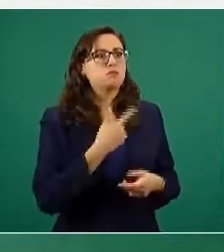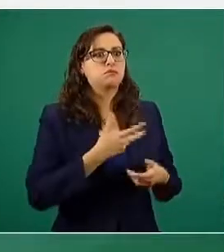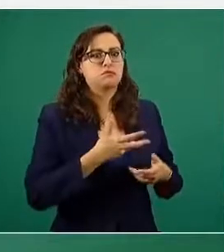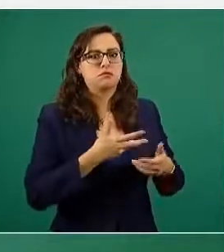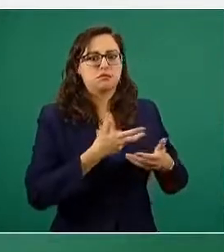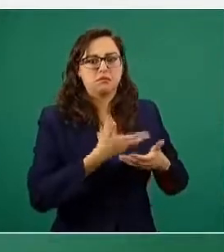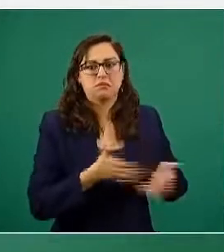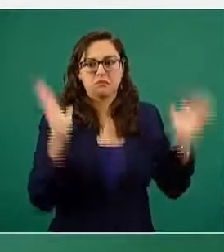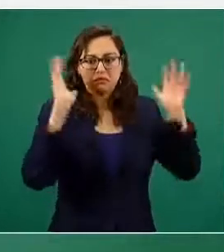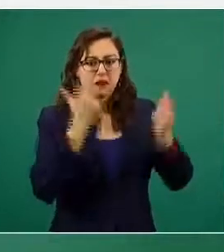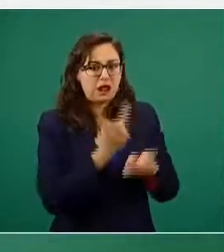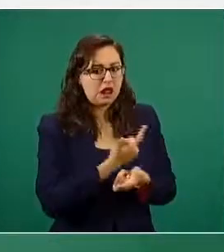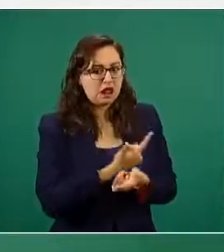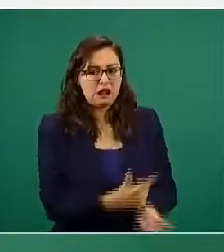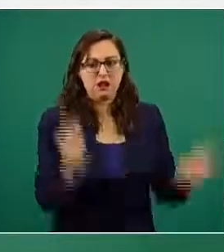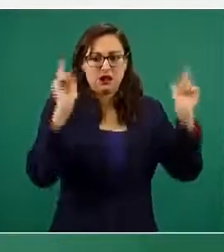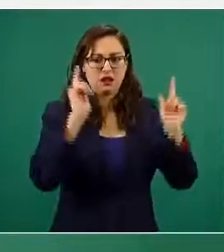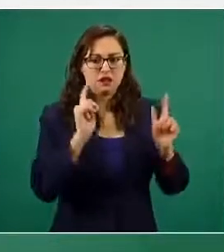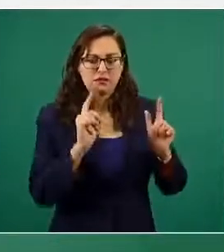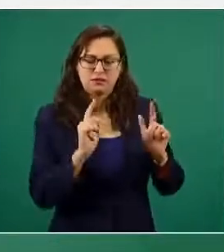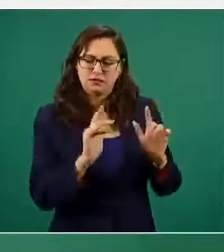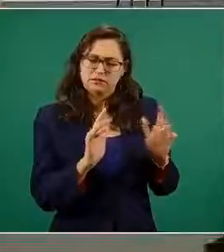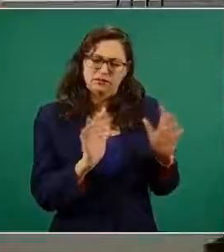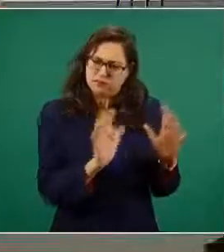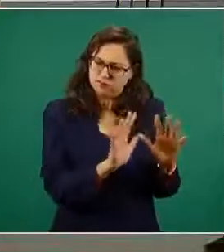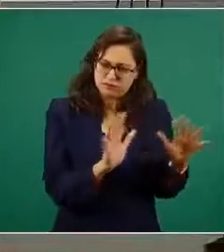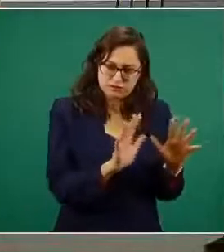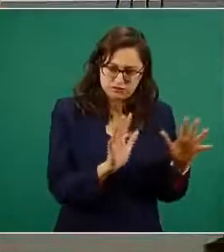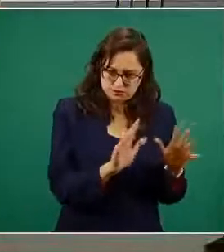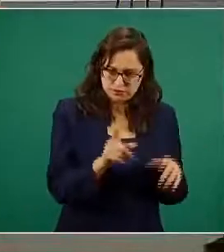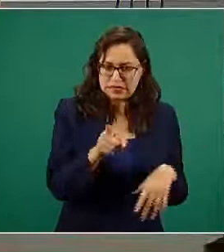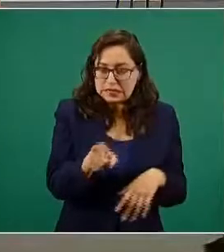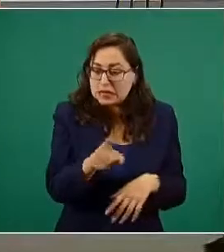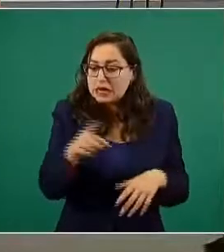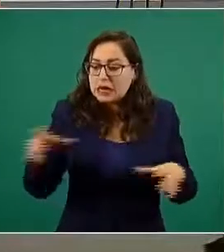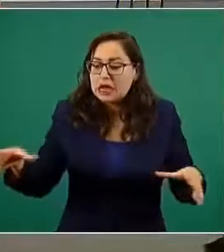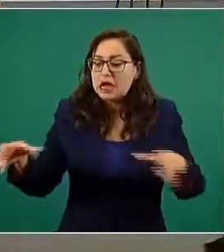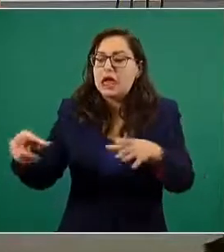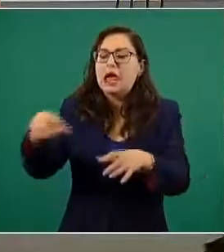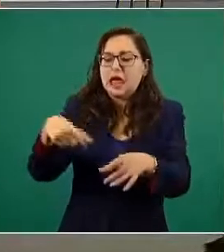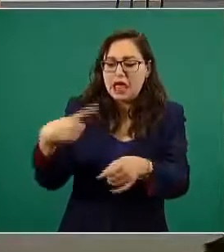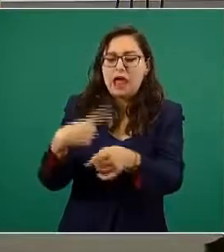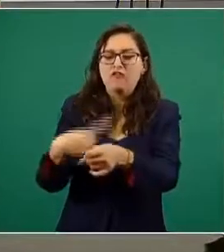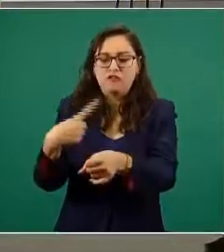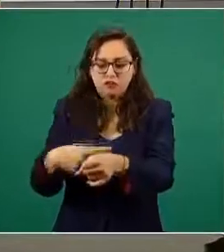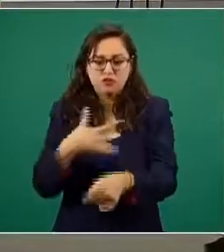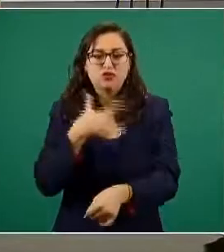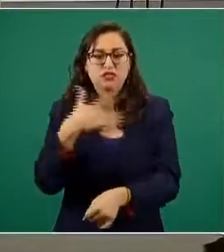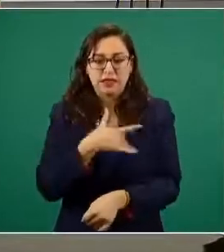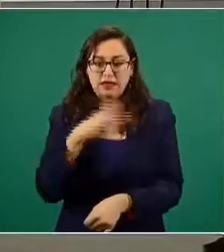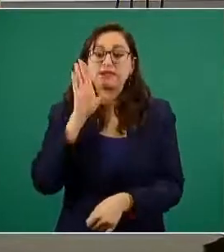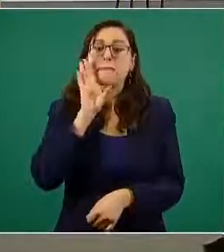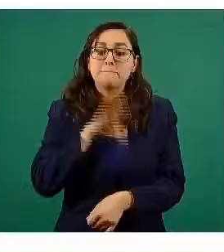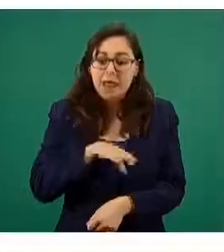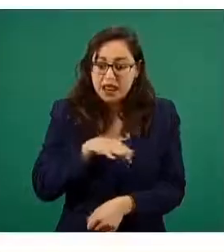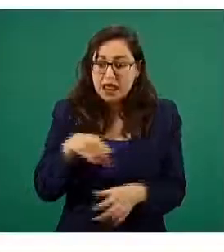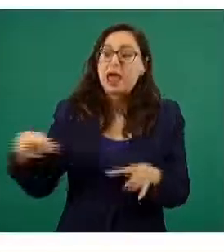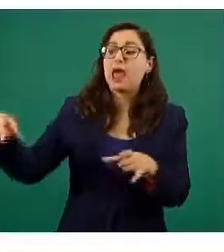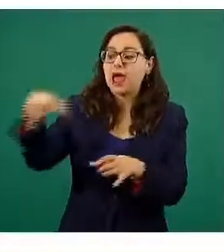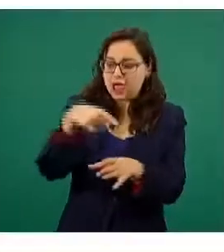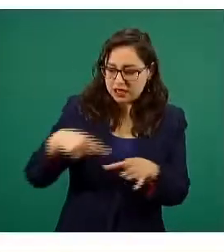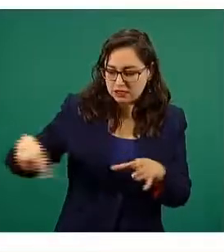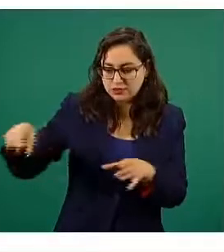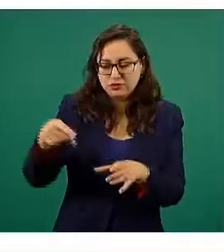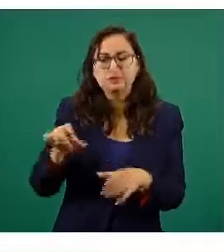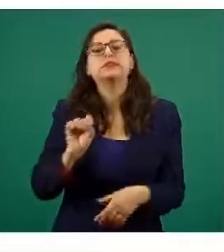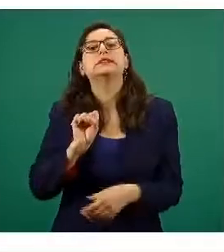realizar, independientemente de la existencia o no de enfermedad, tenemos un porcentaje de 42%. Lo mismo, llegó un punto máximo rumbo a